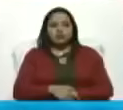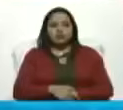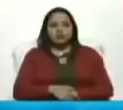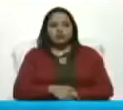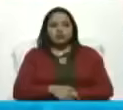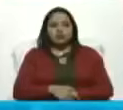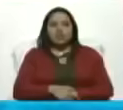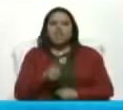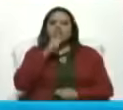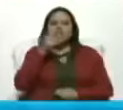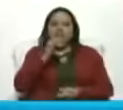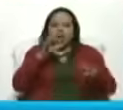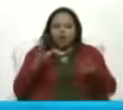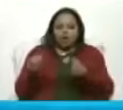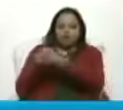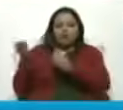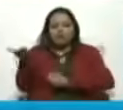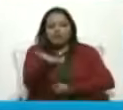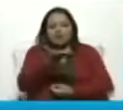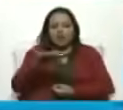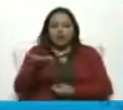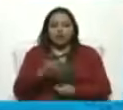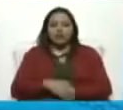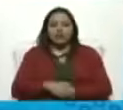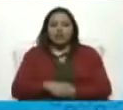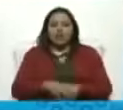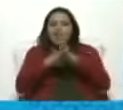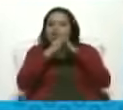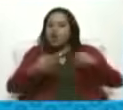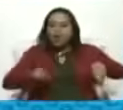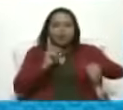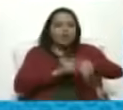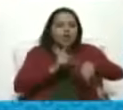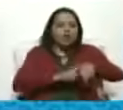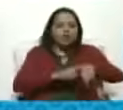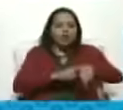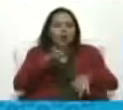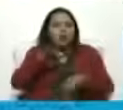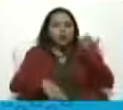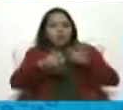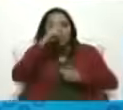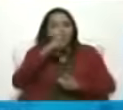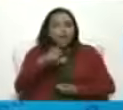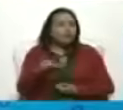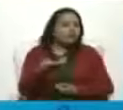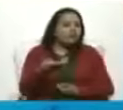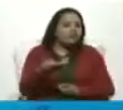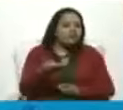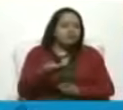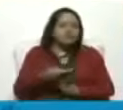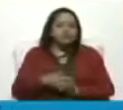¿Quién estuvo al lado de ustedes en todo momento en estos años?